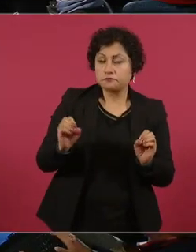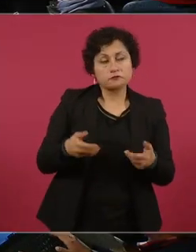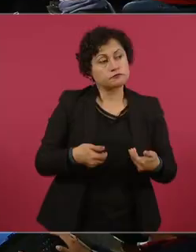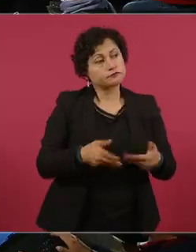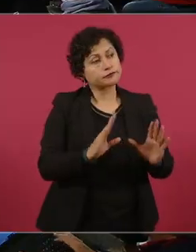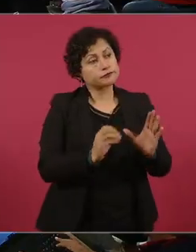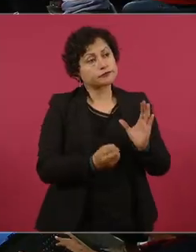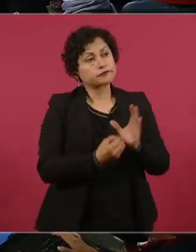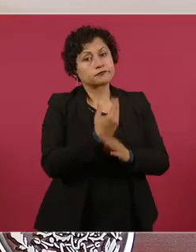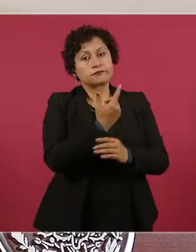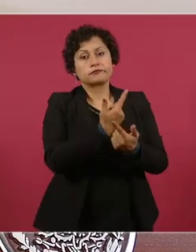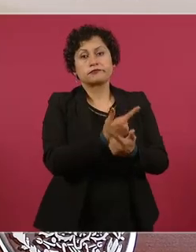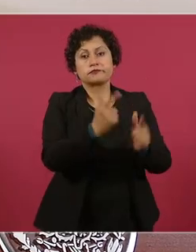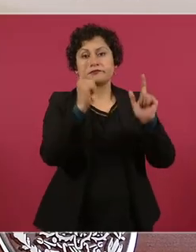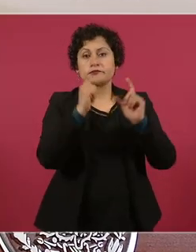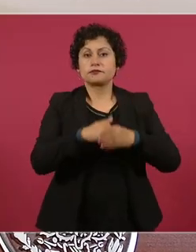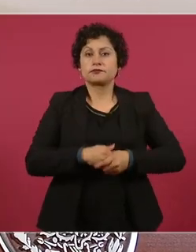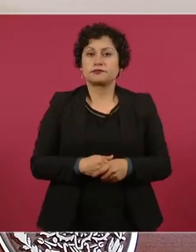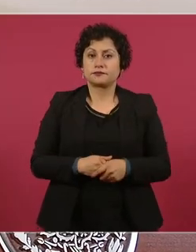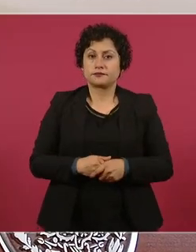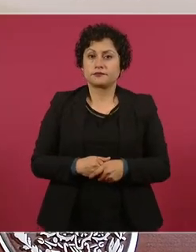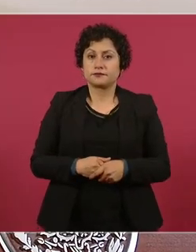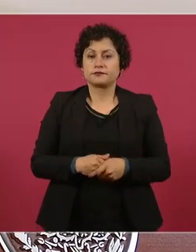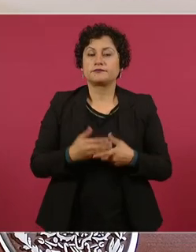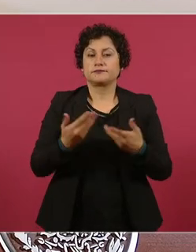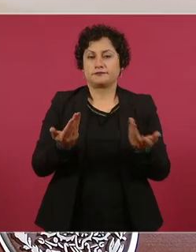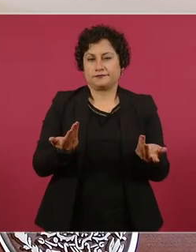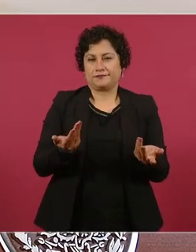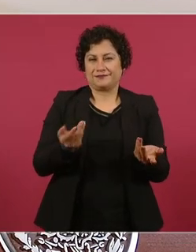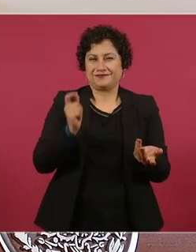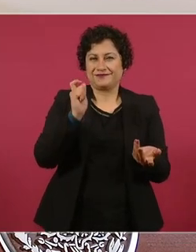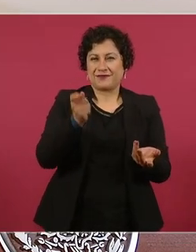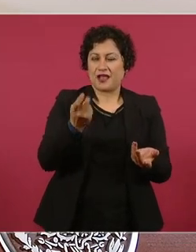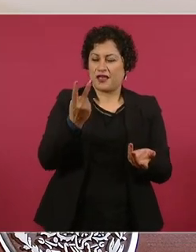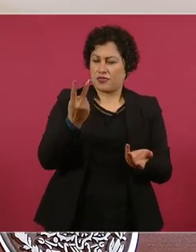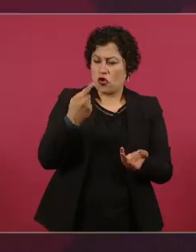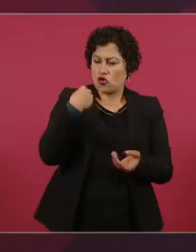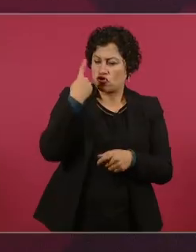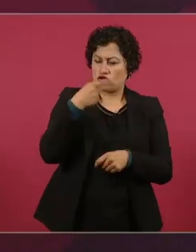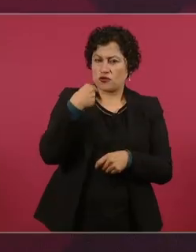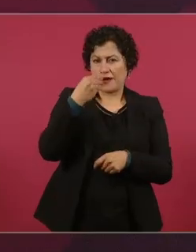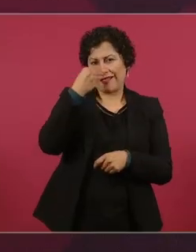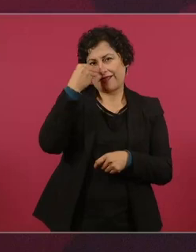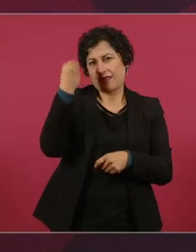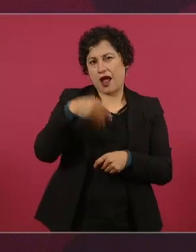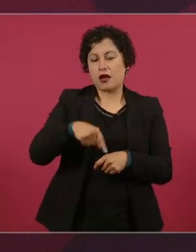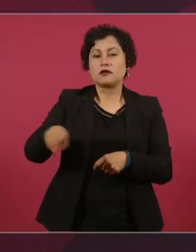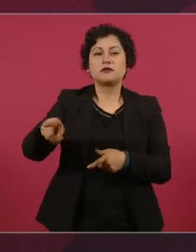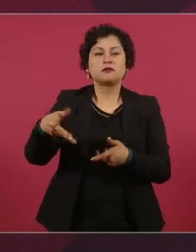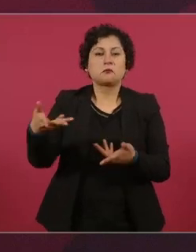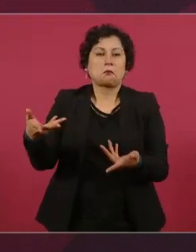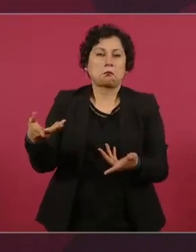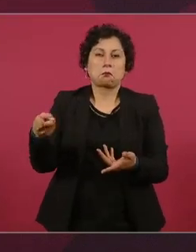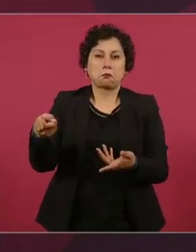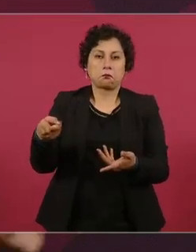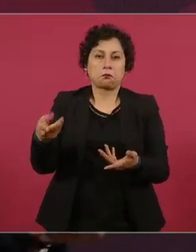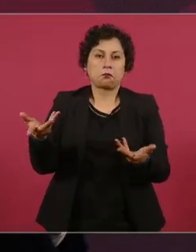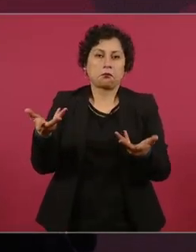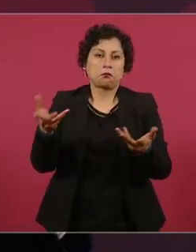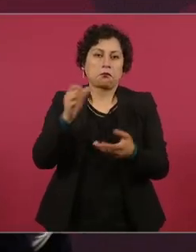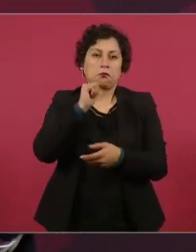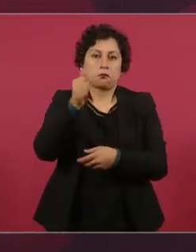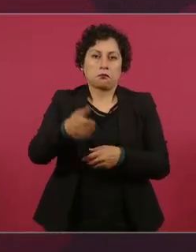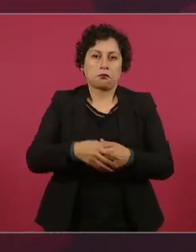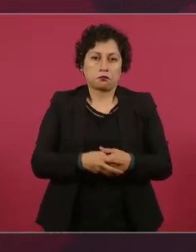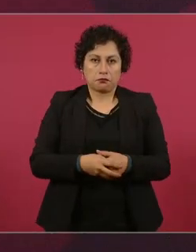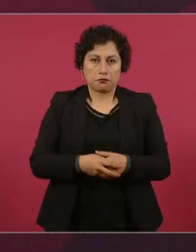para que no dé tiempo de buscar si tiene otros delitos